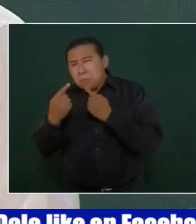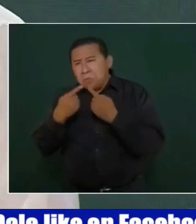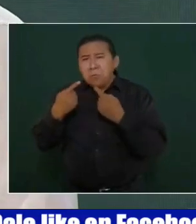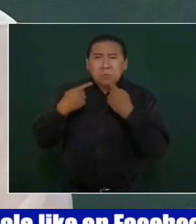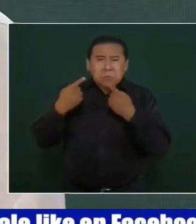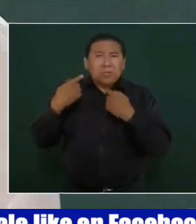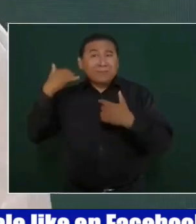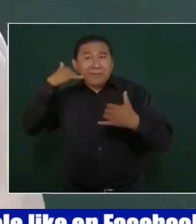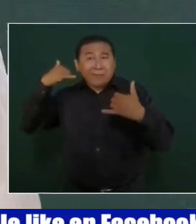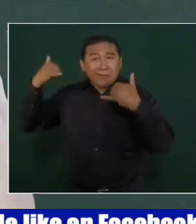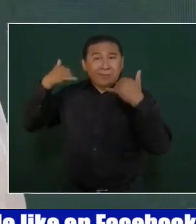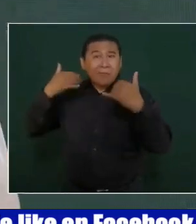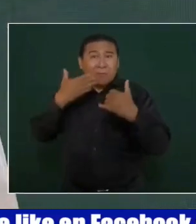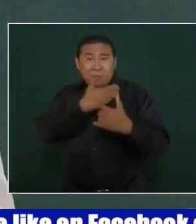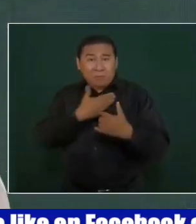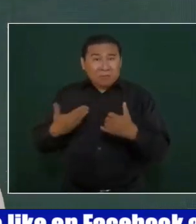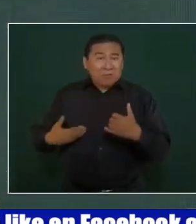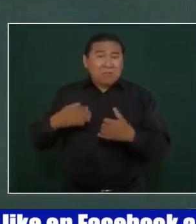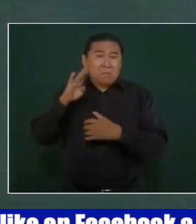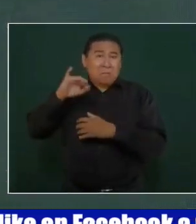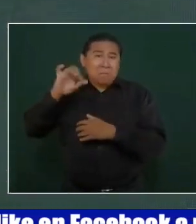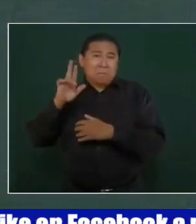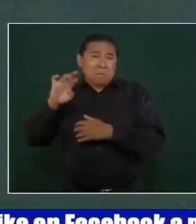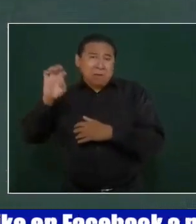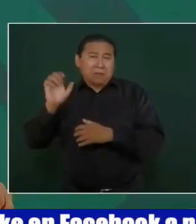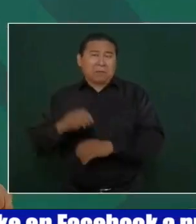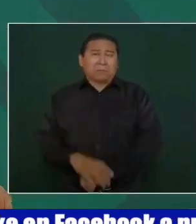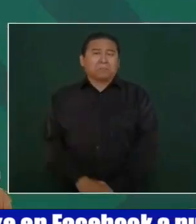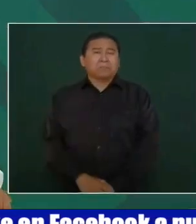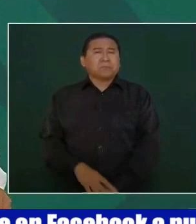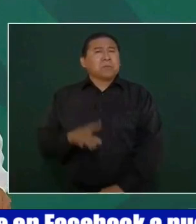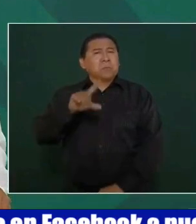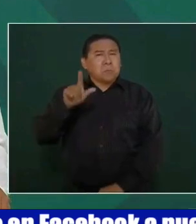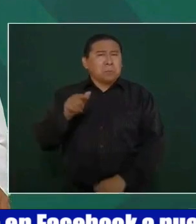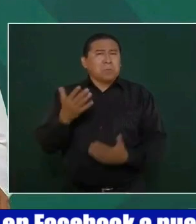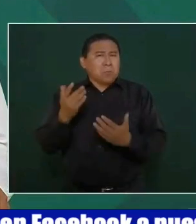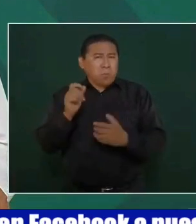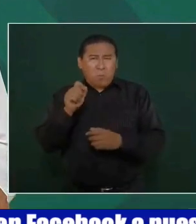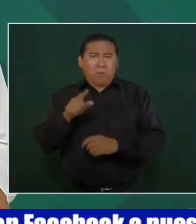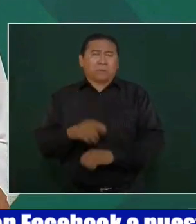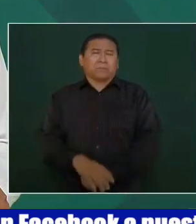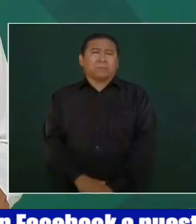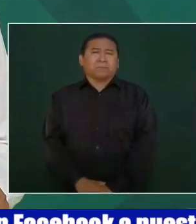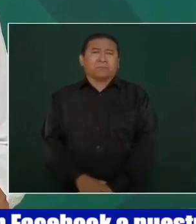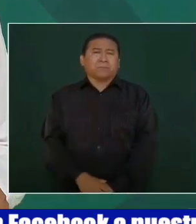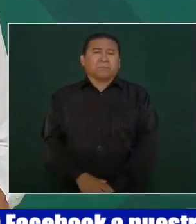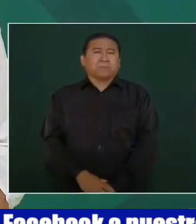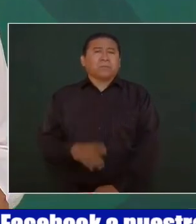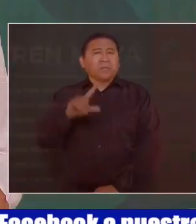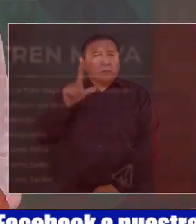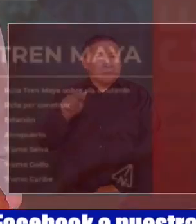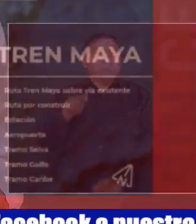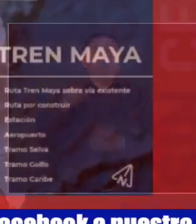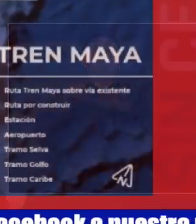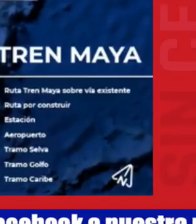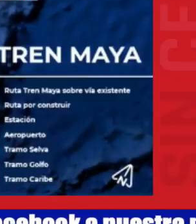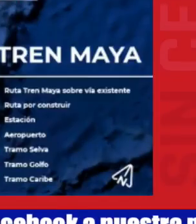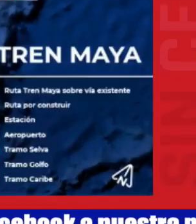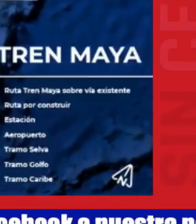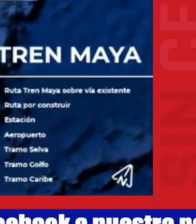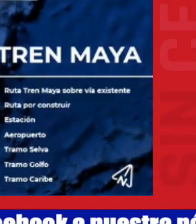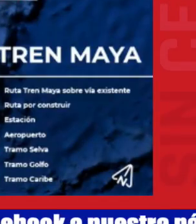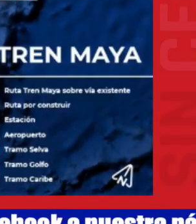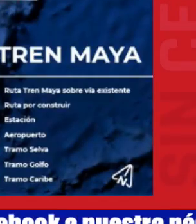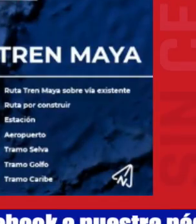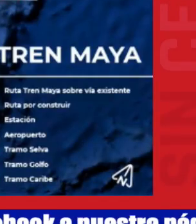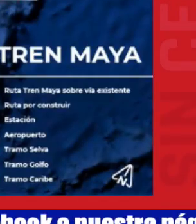maya advirtiendo que no han sido los propietarios de las tierras de los ejidos pues todo lo contrario los